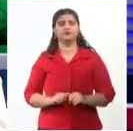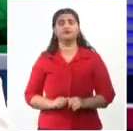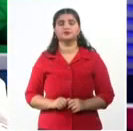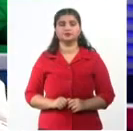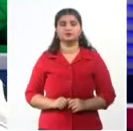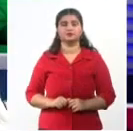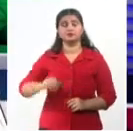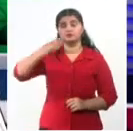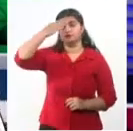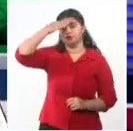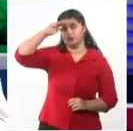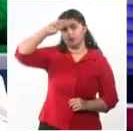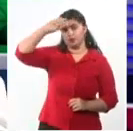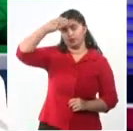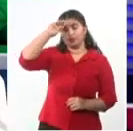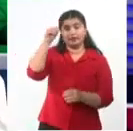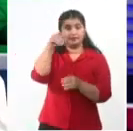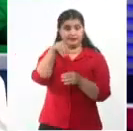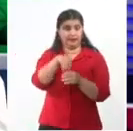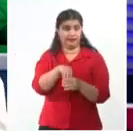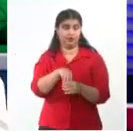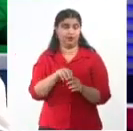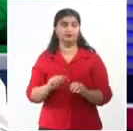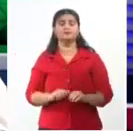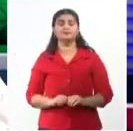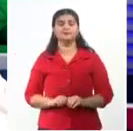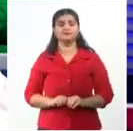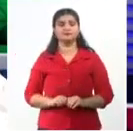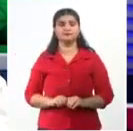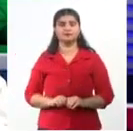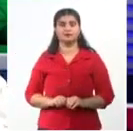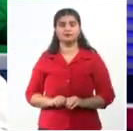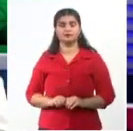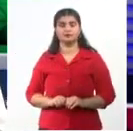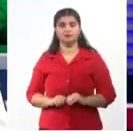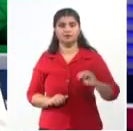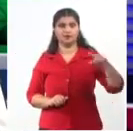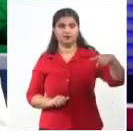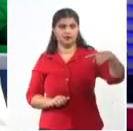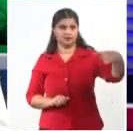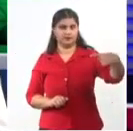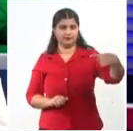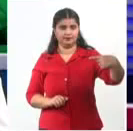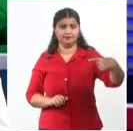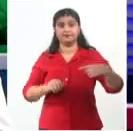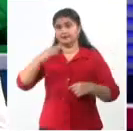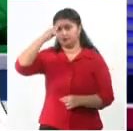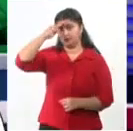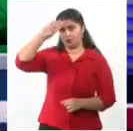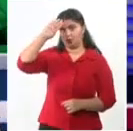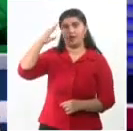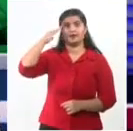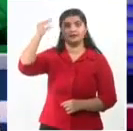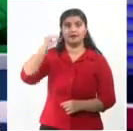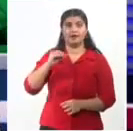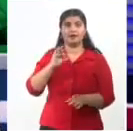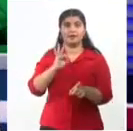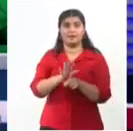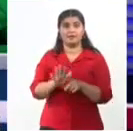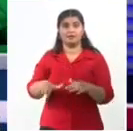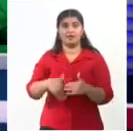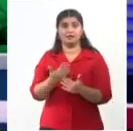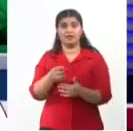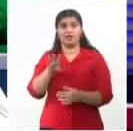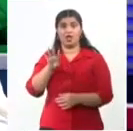Cuba circuló mucho que, primero Cuba, se sabe que a partir del día de 4 hizo